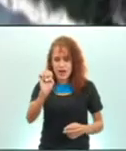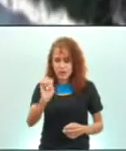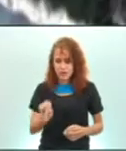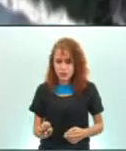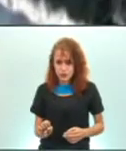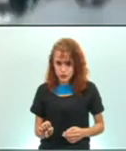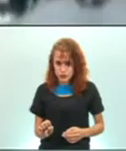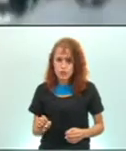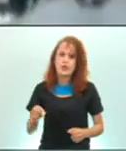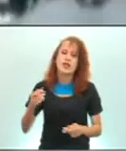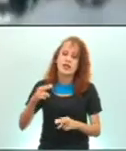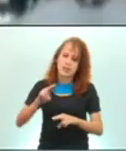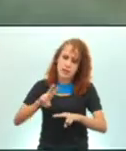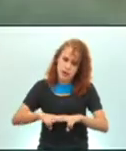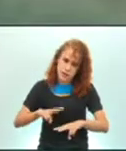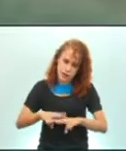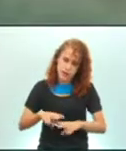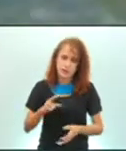Habana.